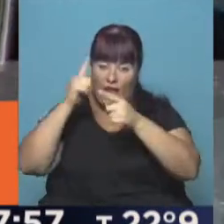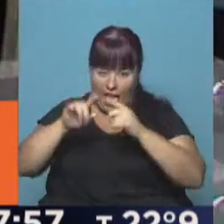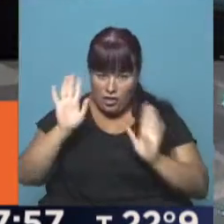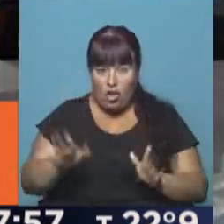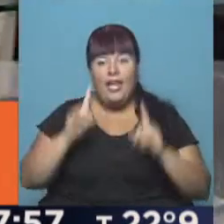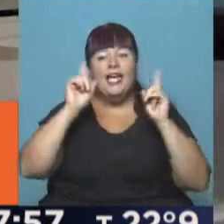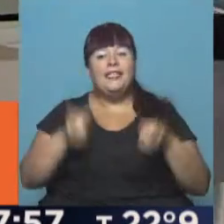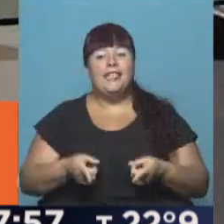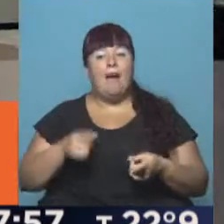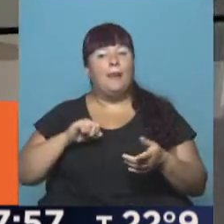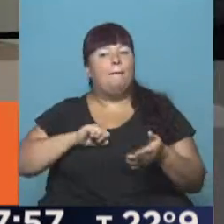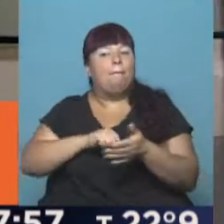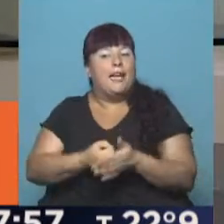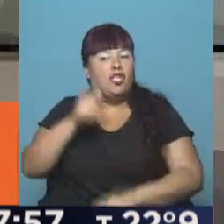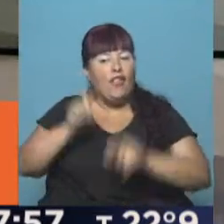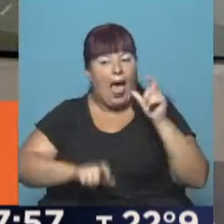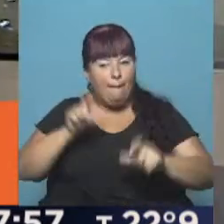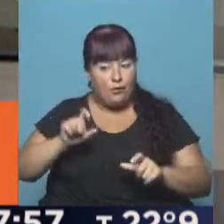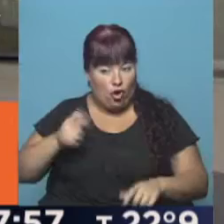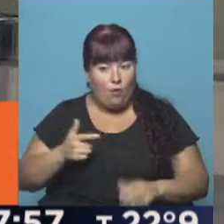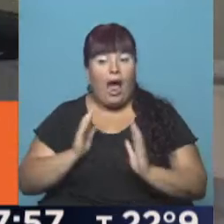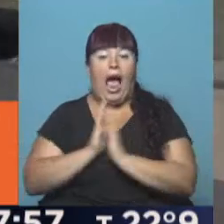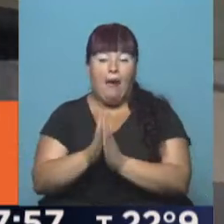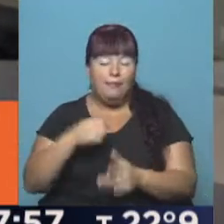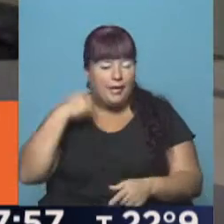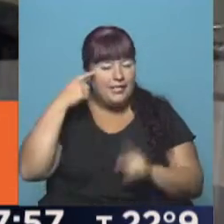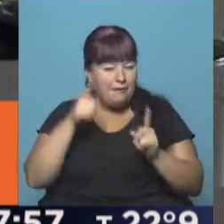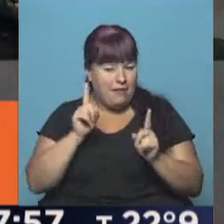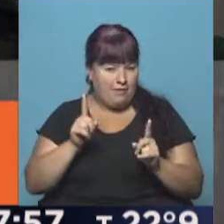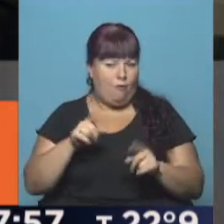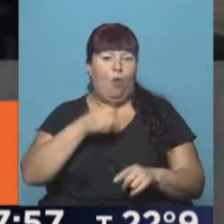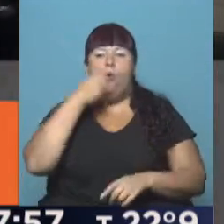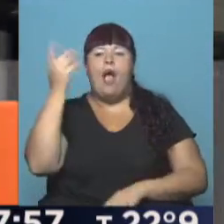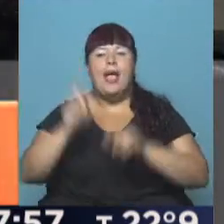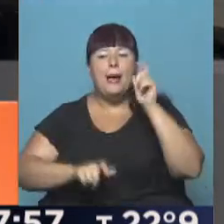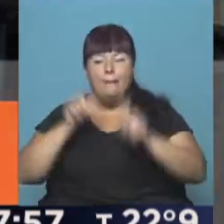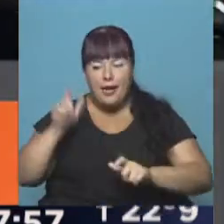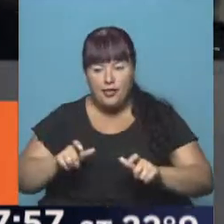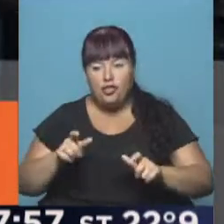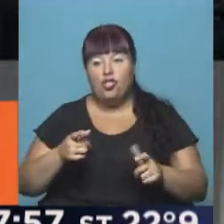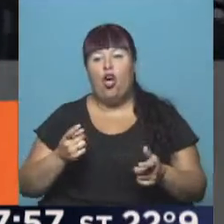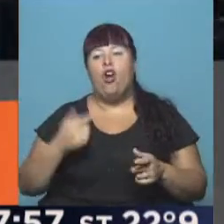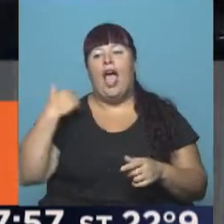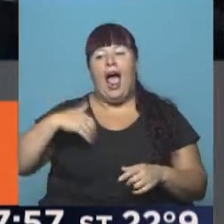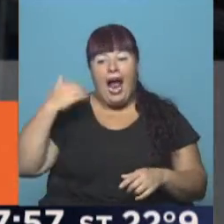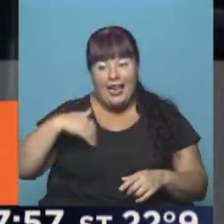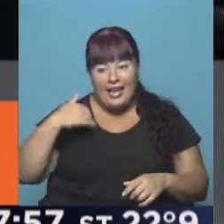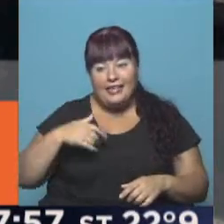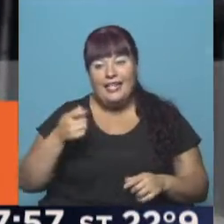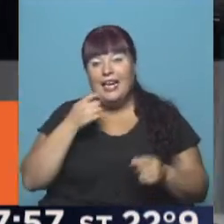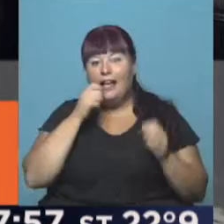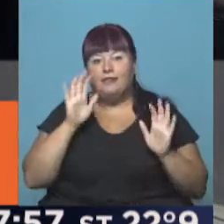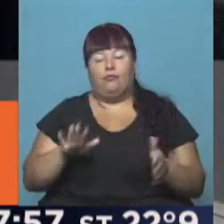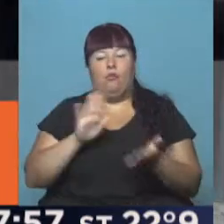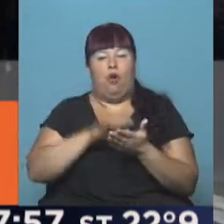y también la presión de la sociedad civil. Amnistía cree en eso. O sea, cualquier persona de Argentina que se conmueva por